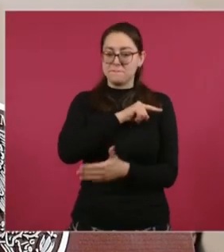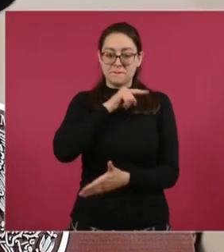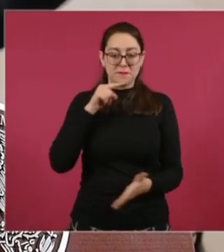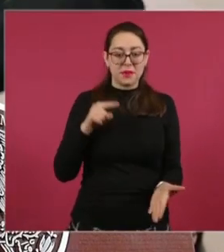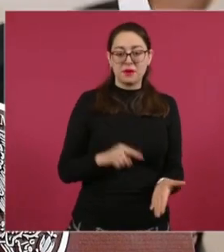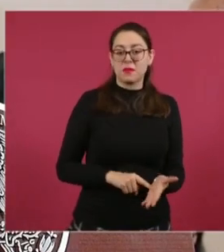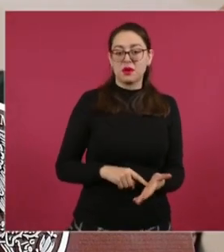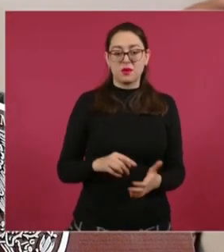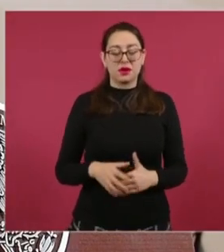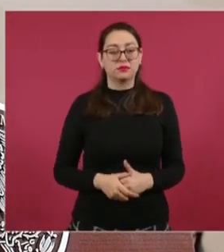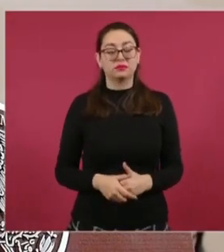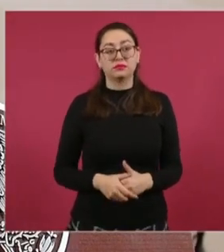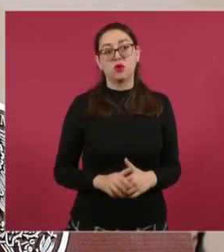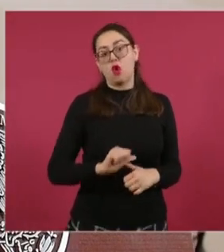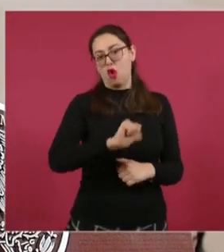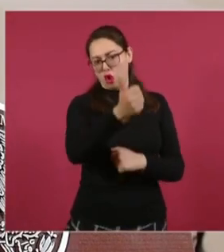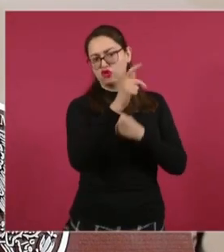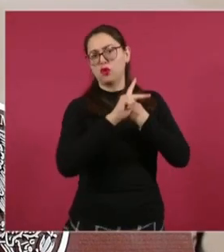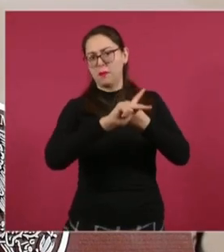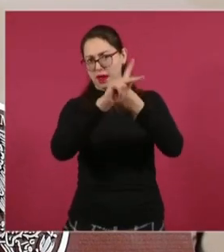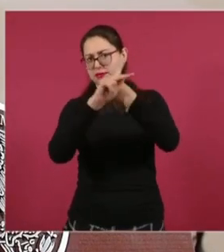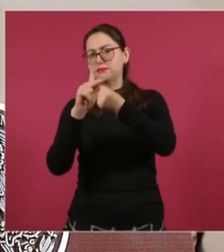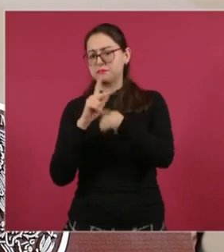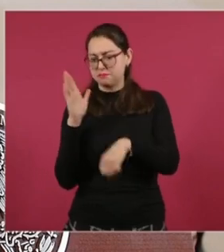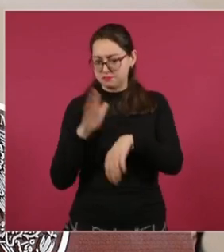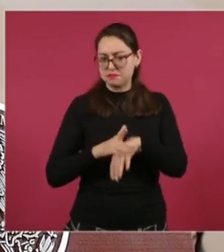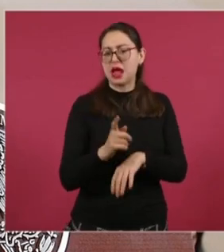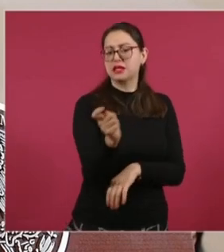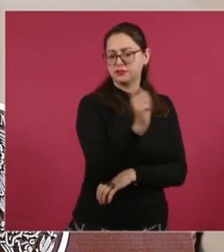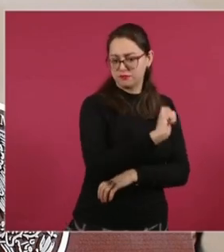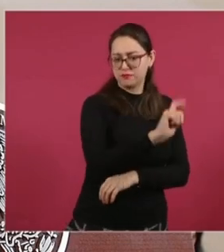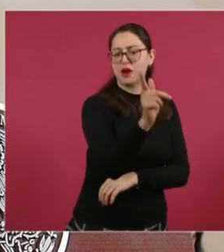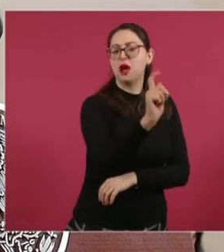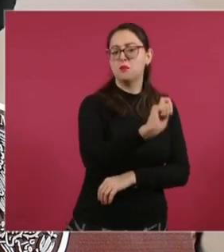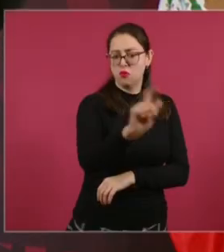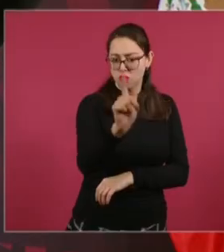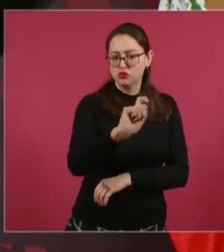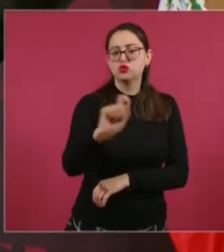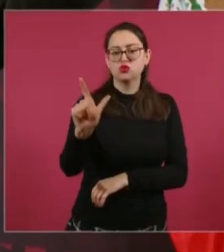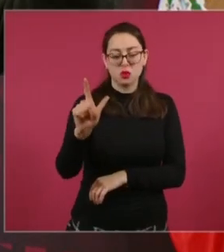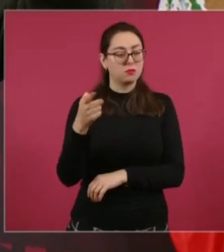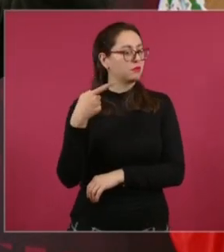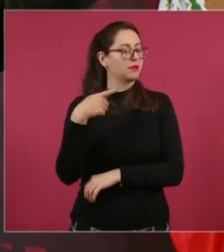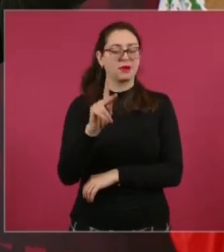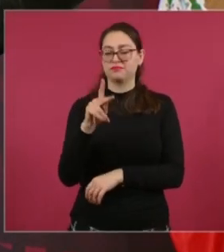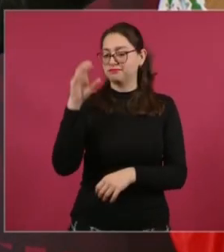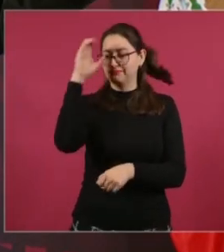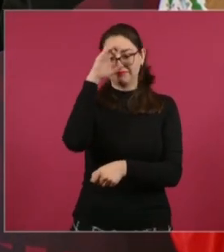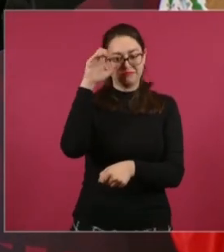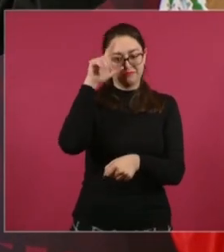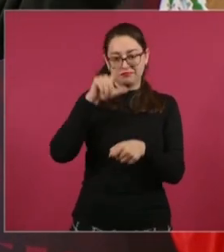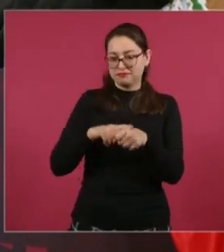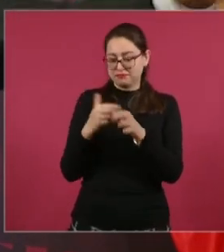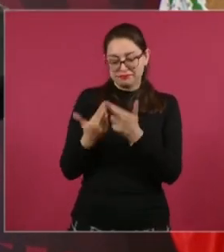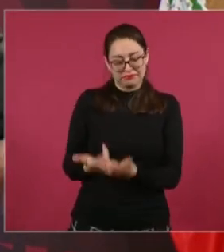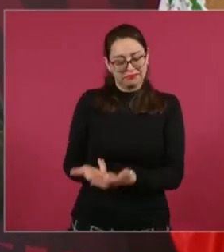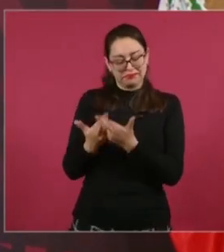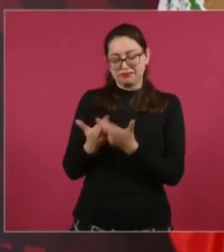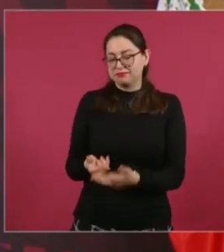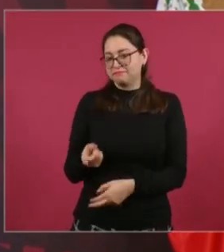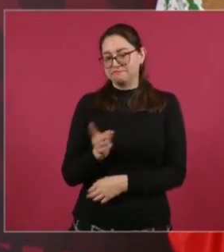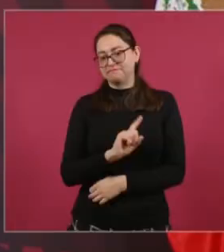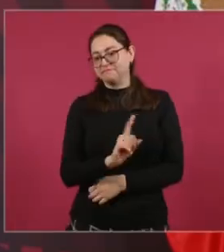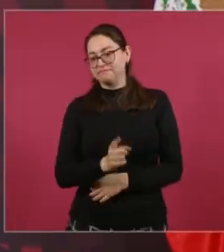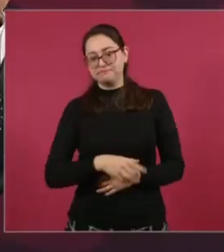los más afamados, ni los que puedan tener más potencial económico.